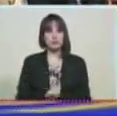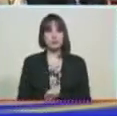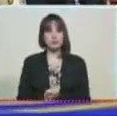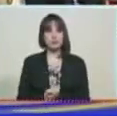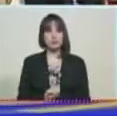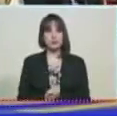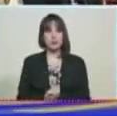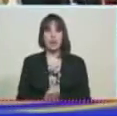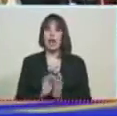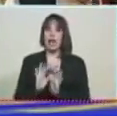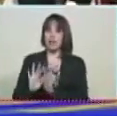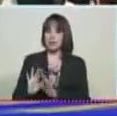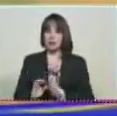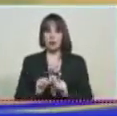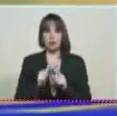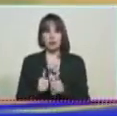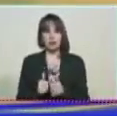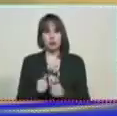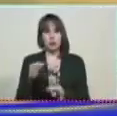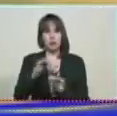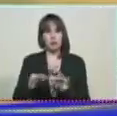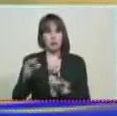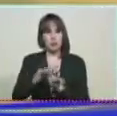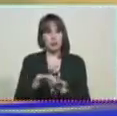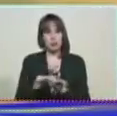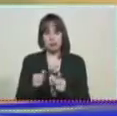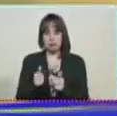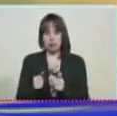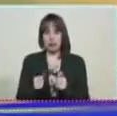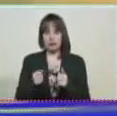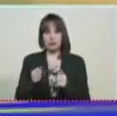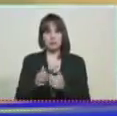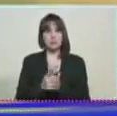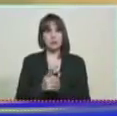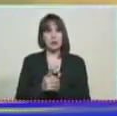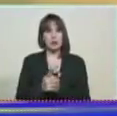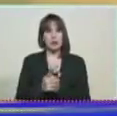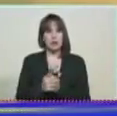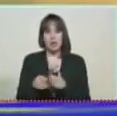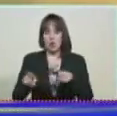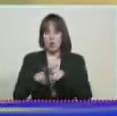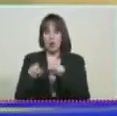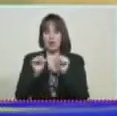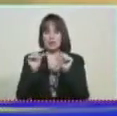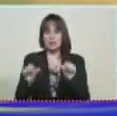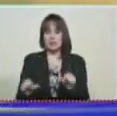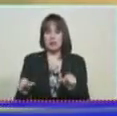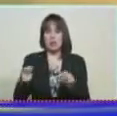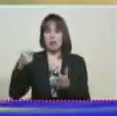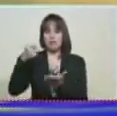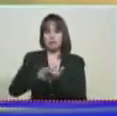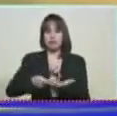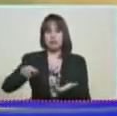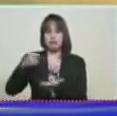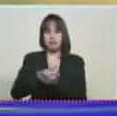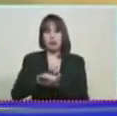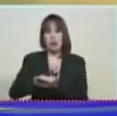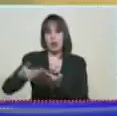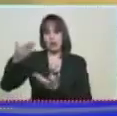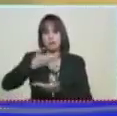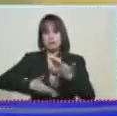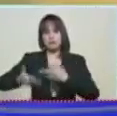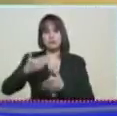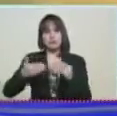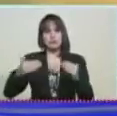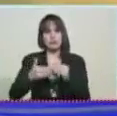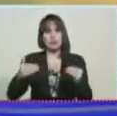Petro ha nacido bien. Y va a ser parte del sistema de inversión, de divisa, de